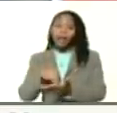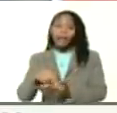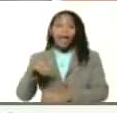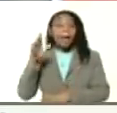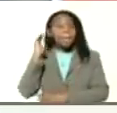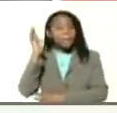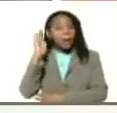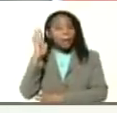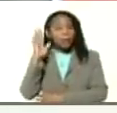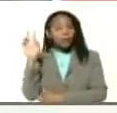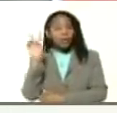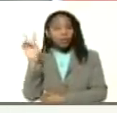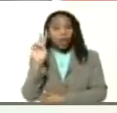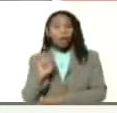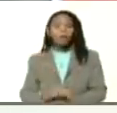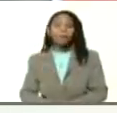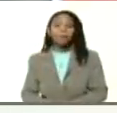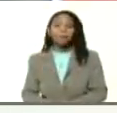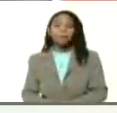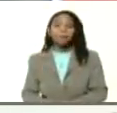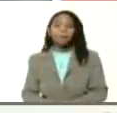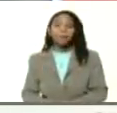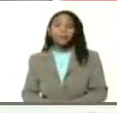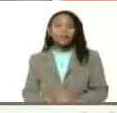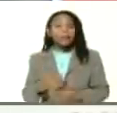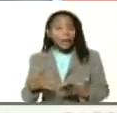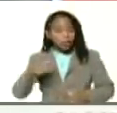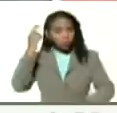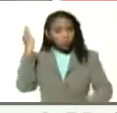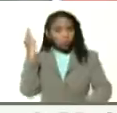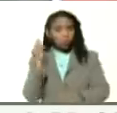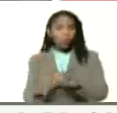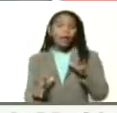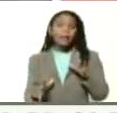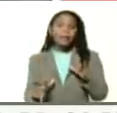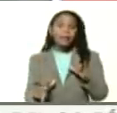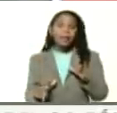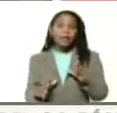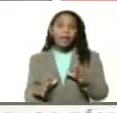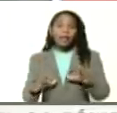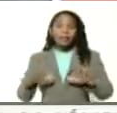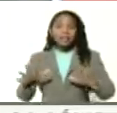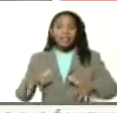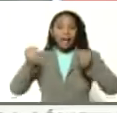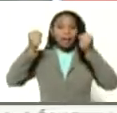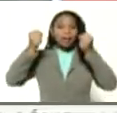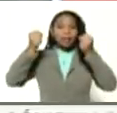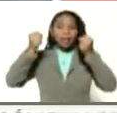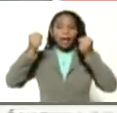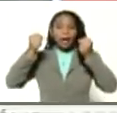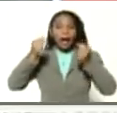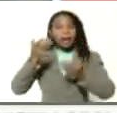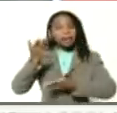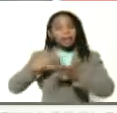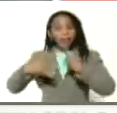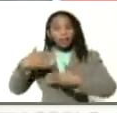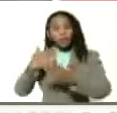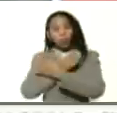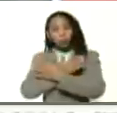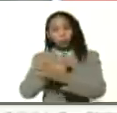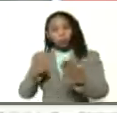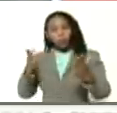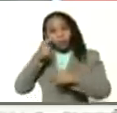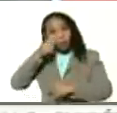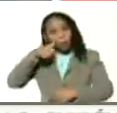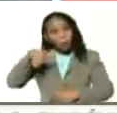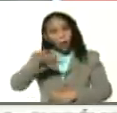Parlamento venezolano, que afortunadamente fue recuperado al servicio y al bienestar de todo